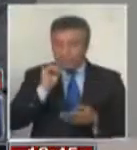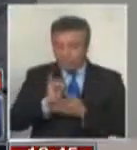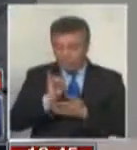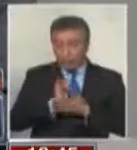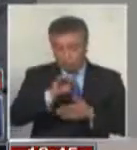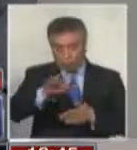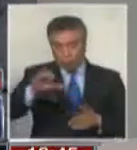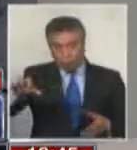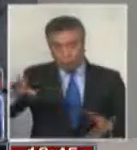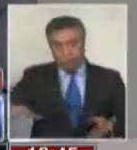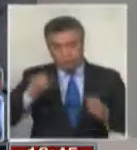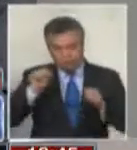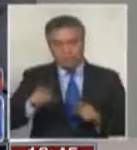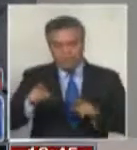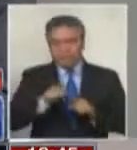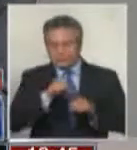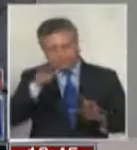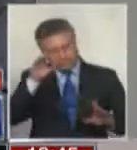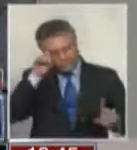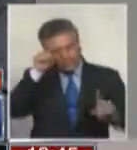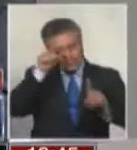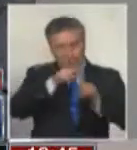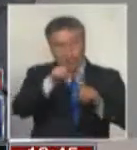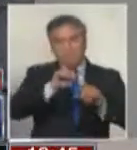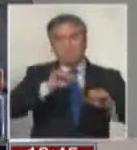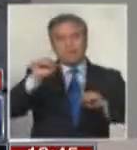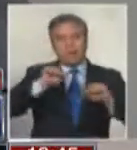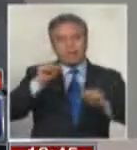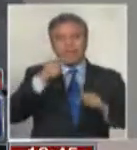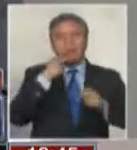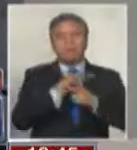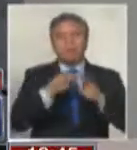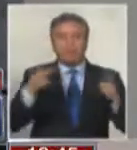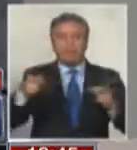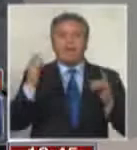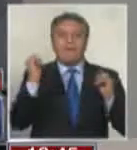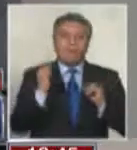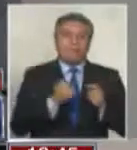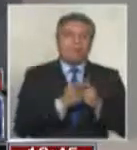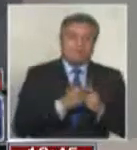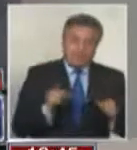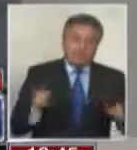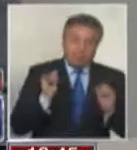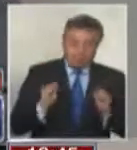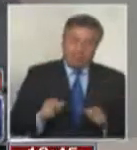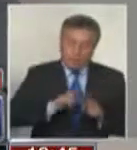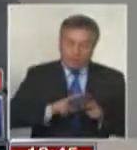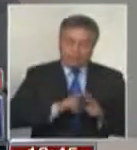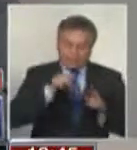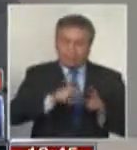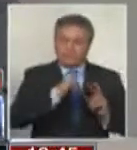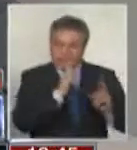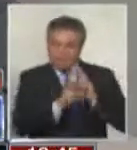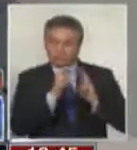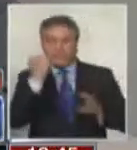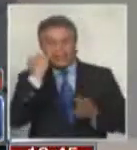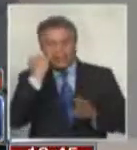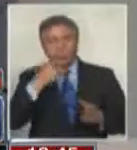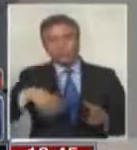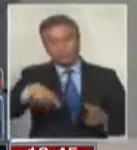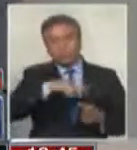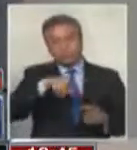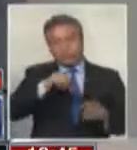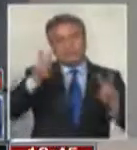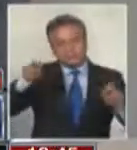para alcanzar objetivos de política pública de un modo distinto a cómo puede hacerlo cuando se relaciona con instituciones de carácter